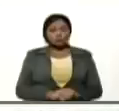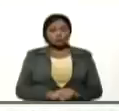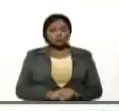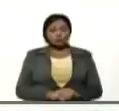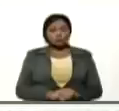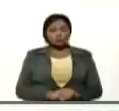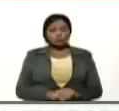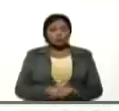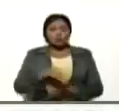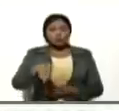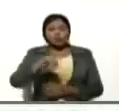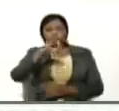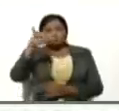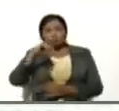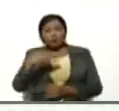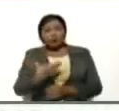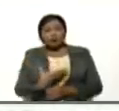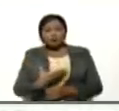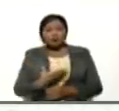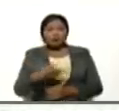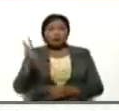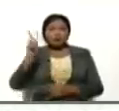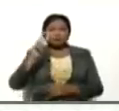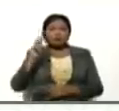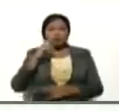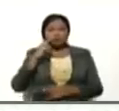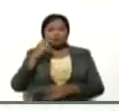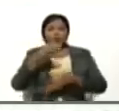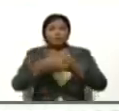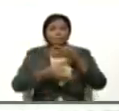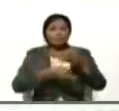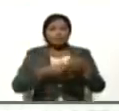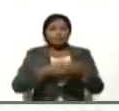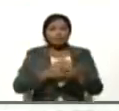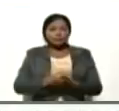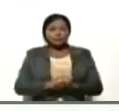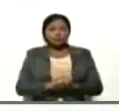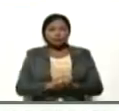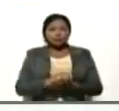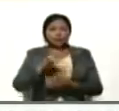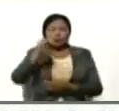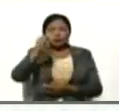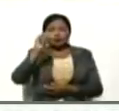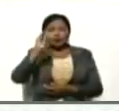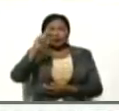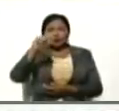Estado Zulia, Alcaldía del Municipio Jesús María Semprún, Keiriné Fernández.